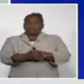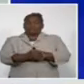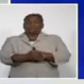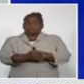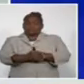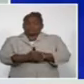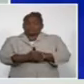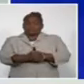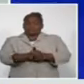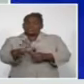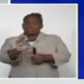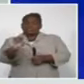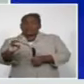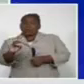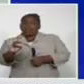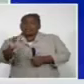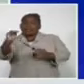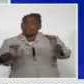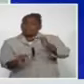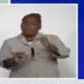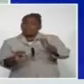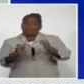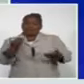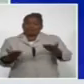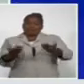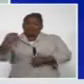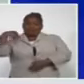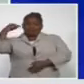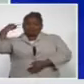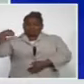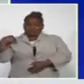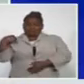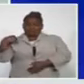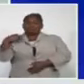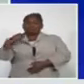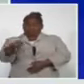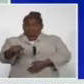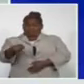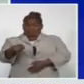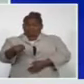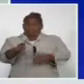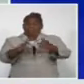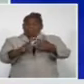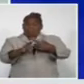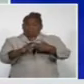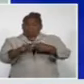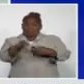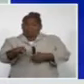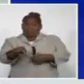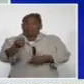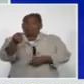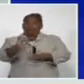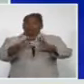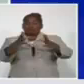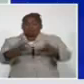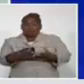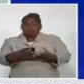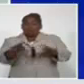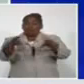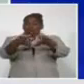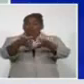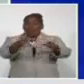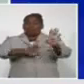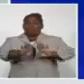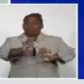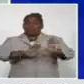50 menos que la jornada anterior. No obstante, esta provincia, su Consejo de Defensa, todas las autoridades conocen